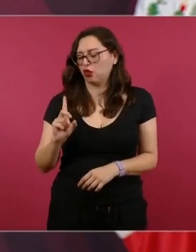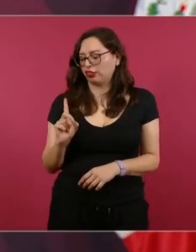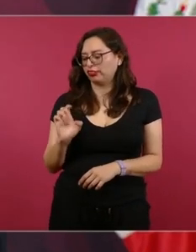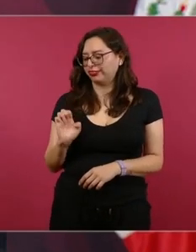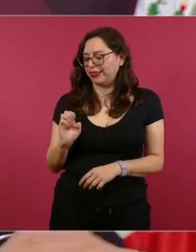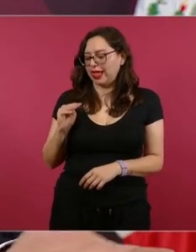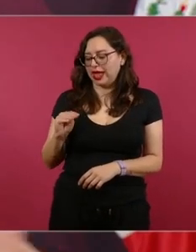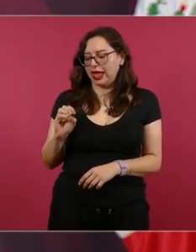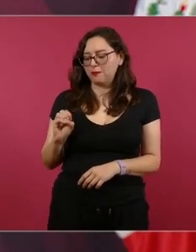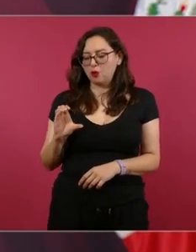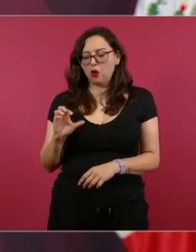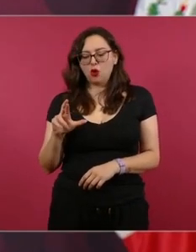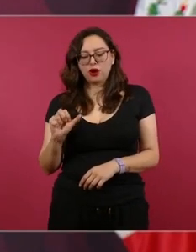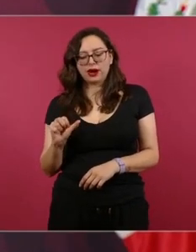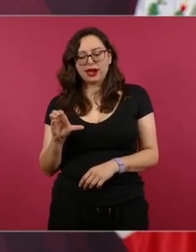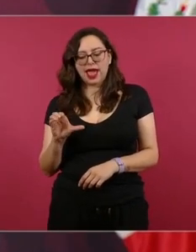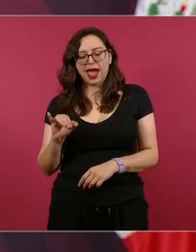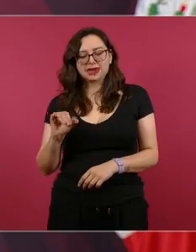¿Así?